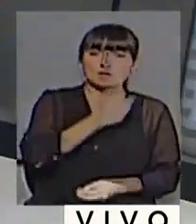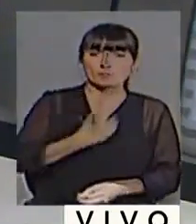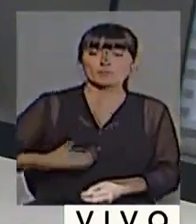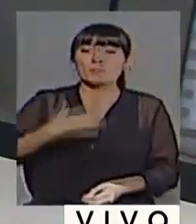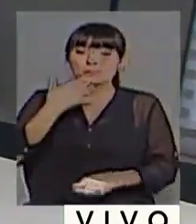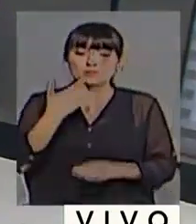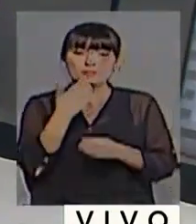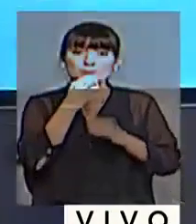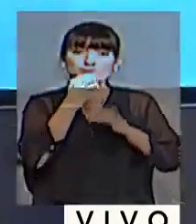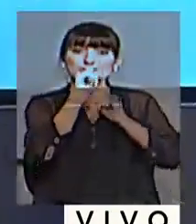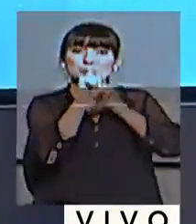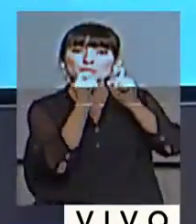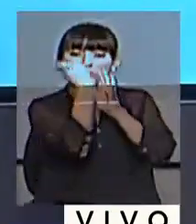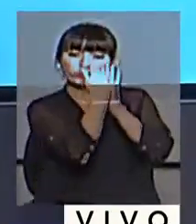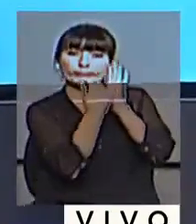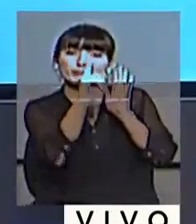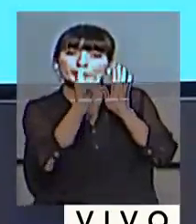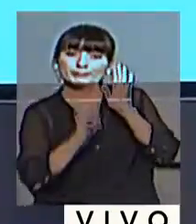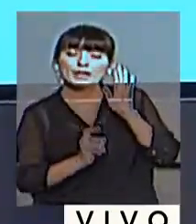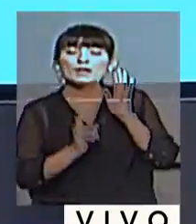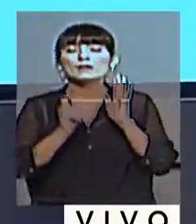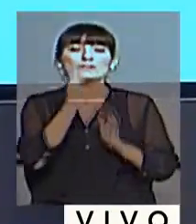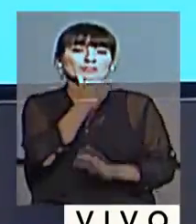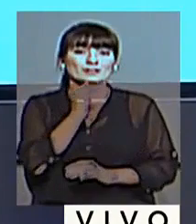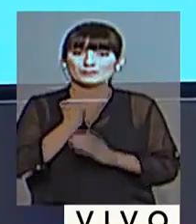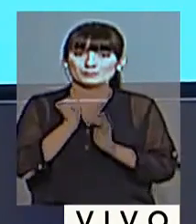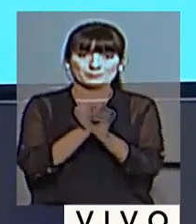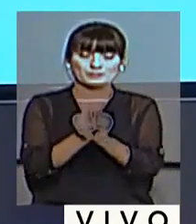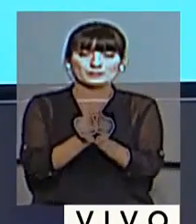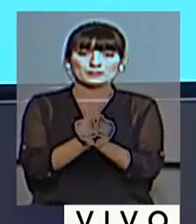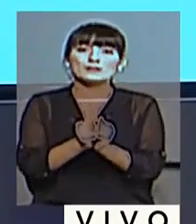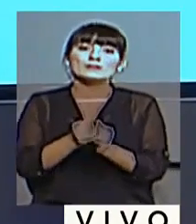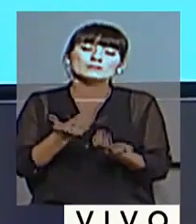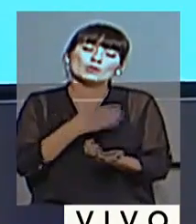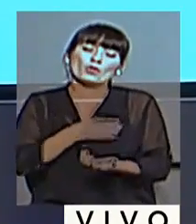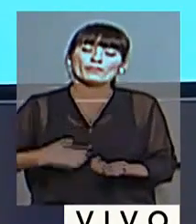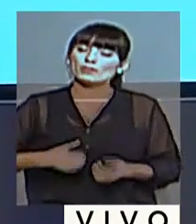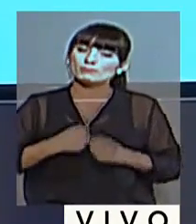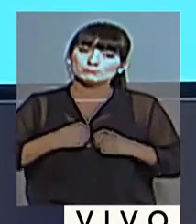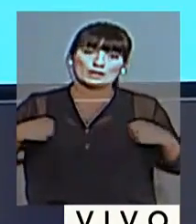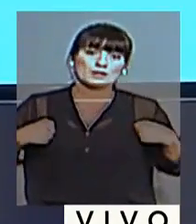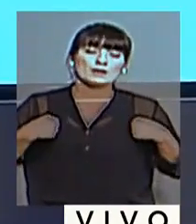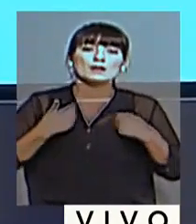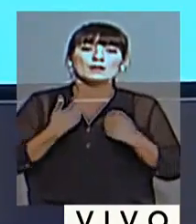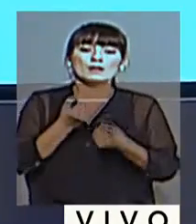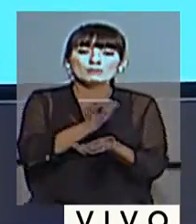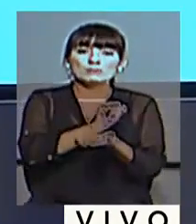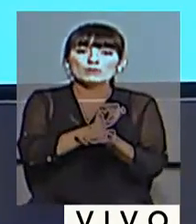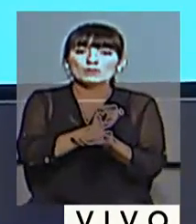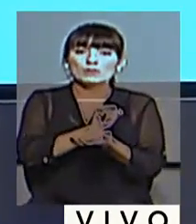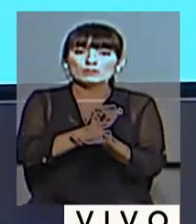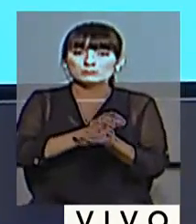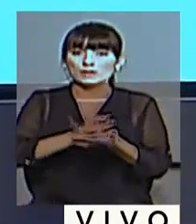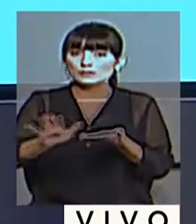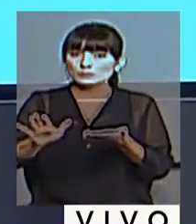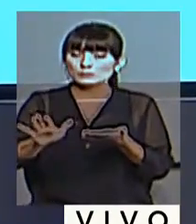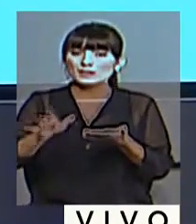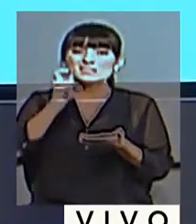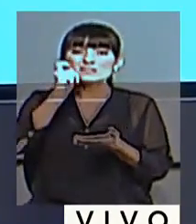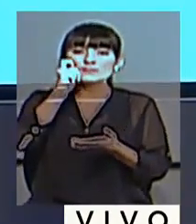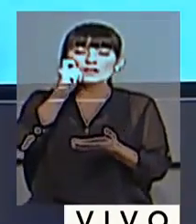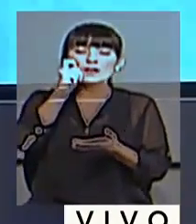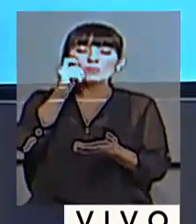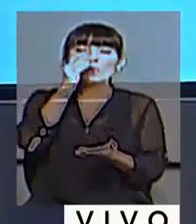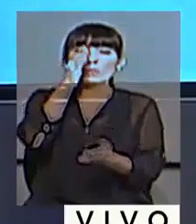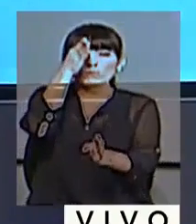no la acompañan. Un gobierno valiente que ha tomado la gratuidad como un eje y un cambio de paradigma en la educación chilena.